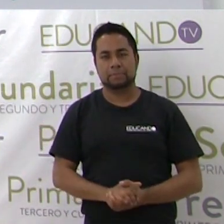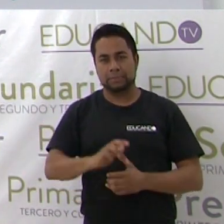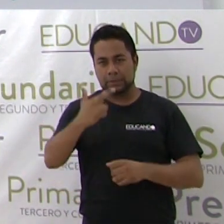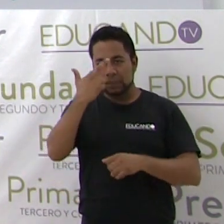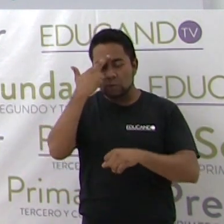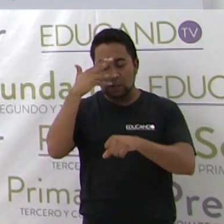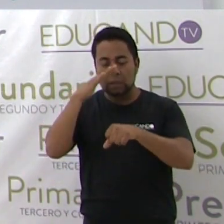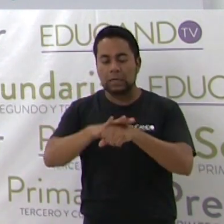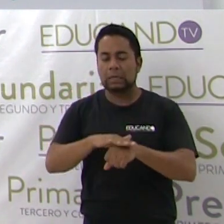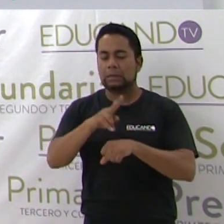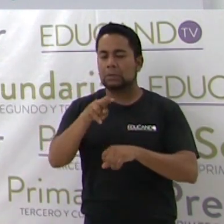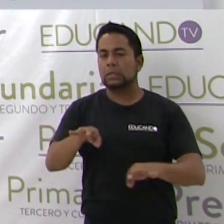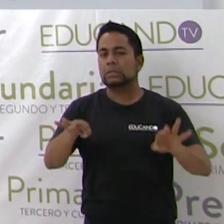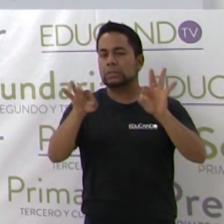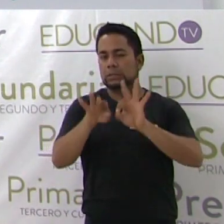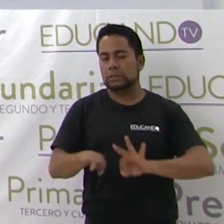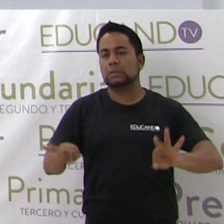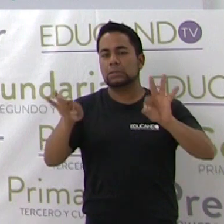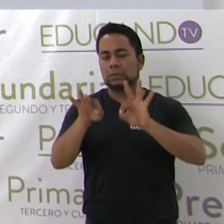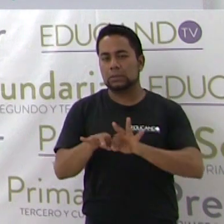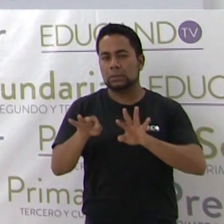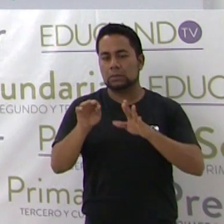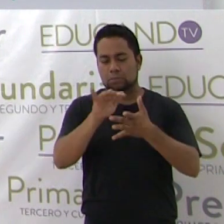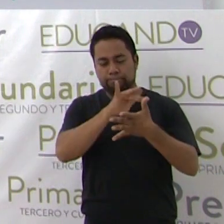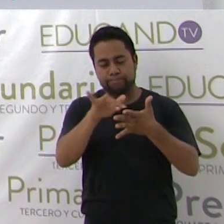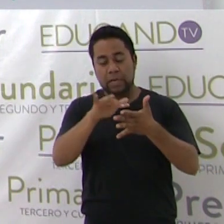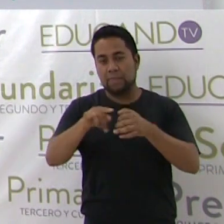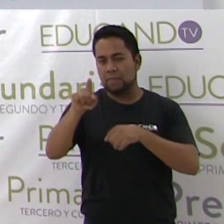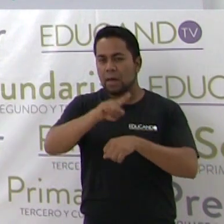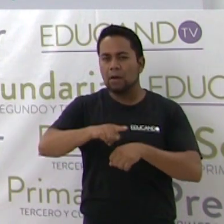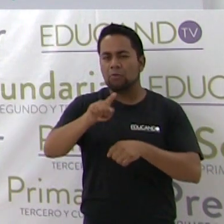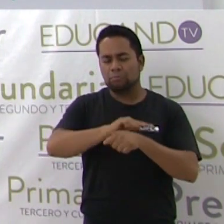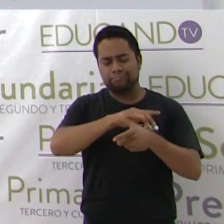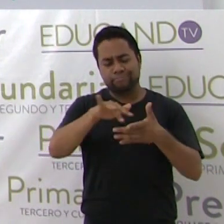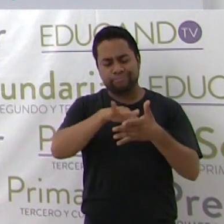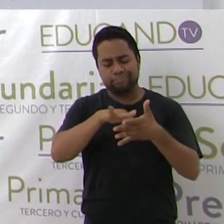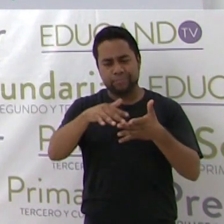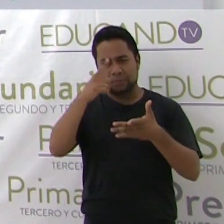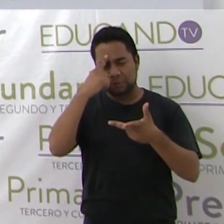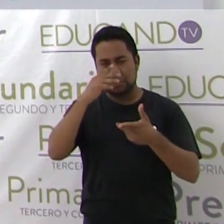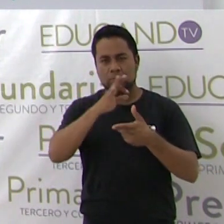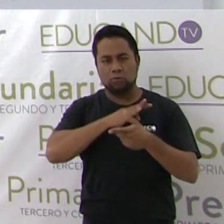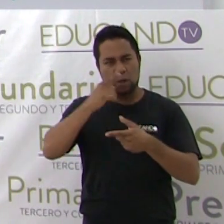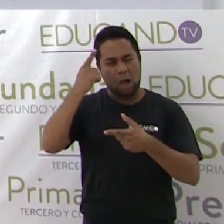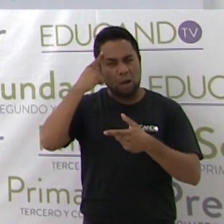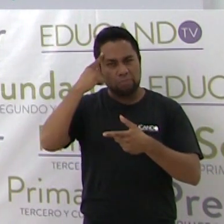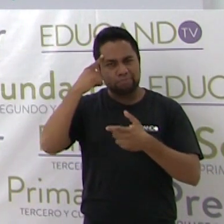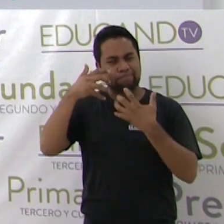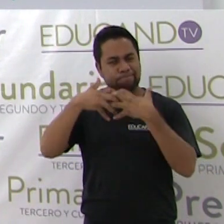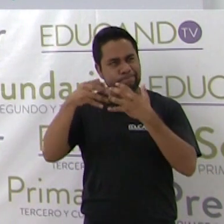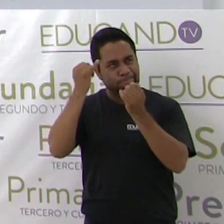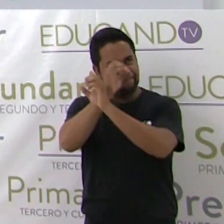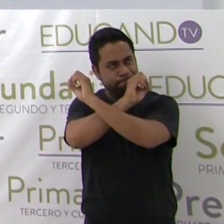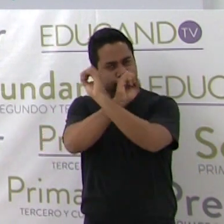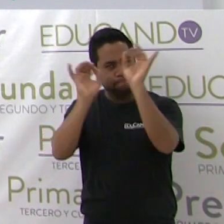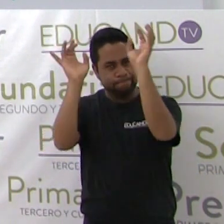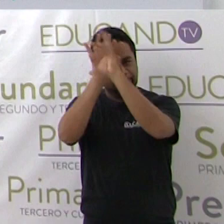Recuerda, es muy importante leer todos los días para poder ejercitar nuestra